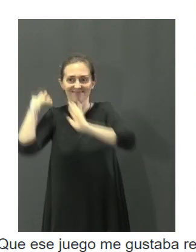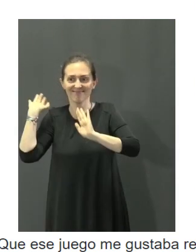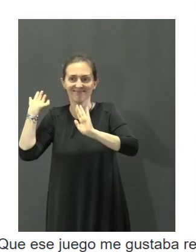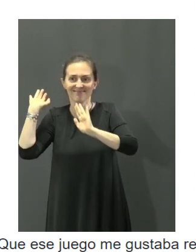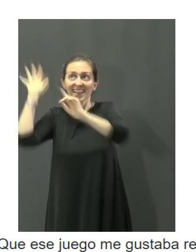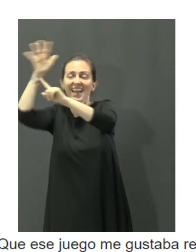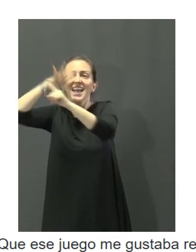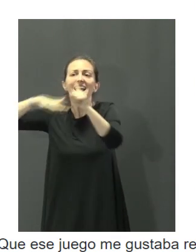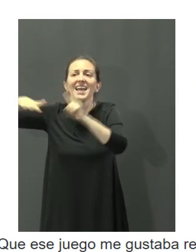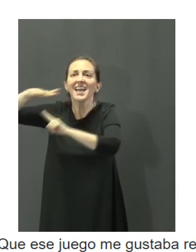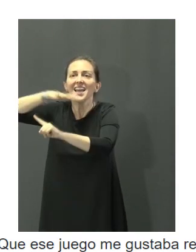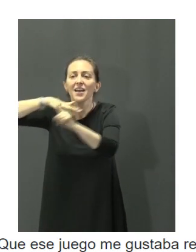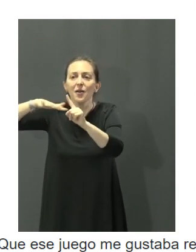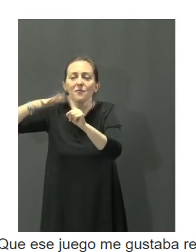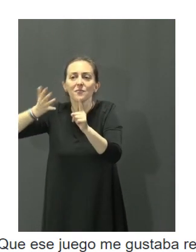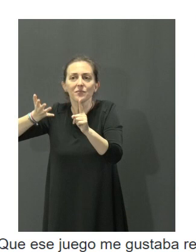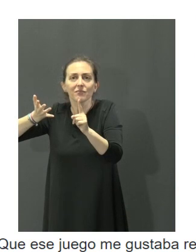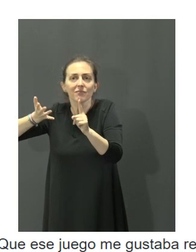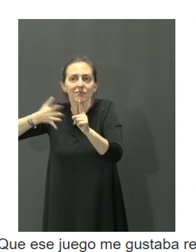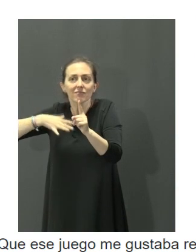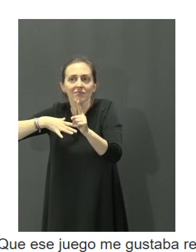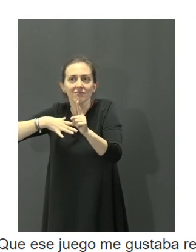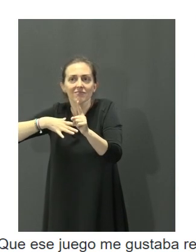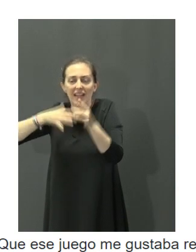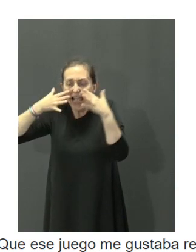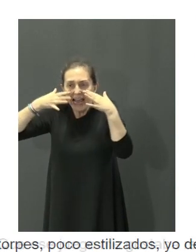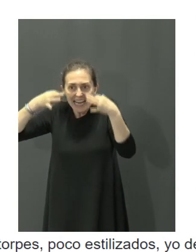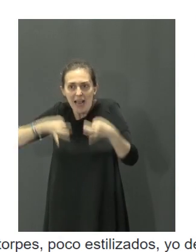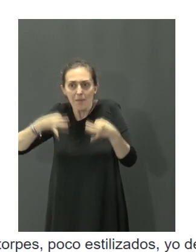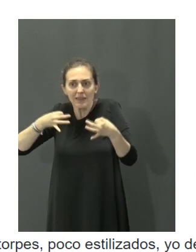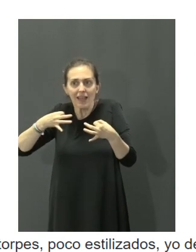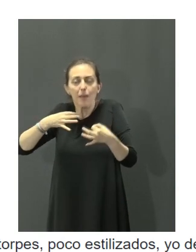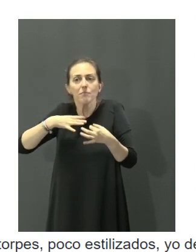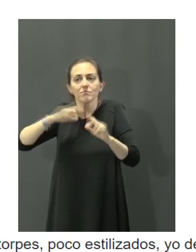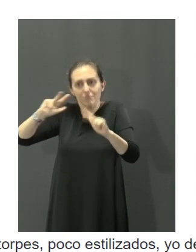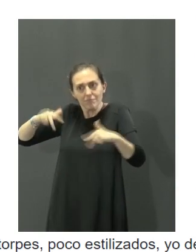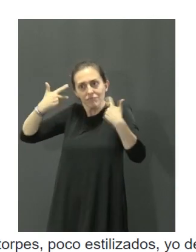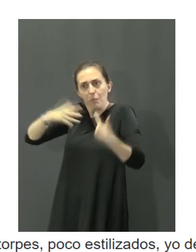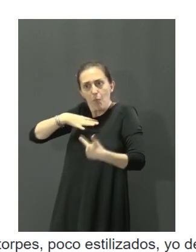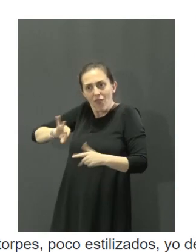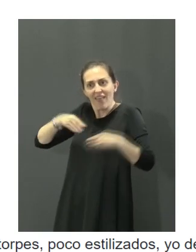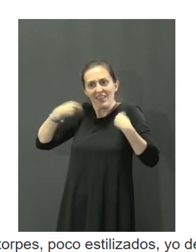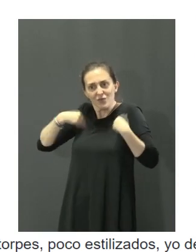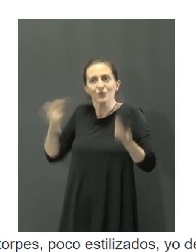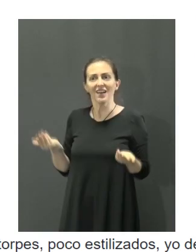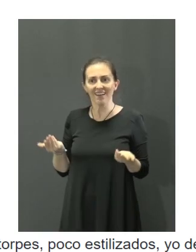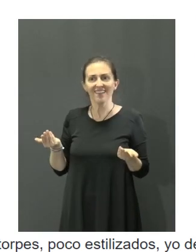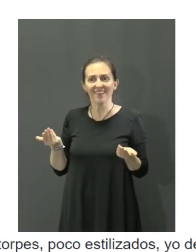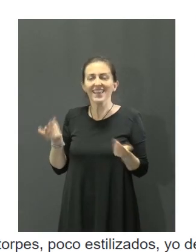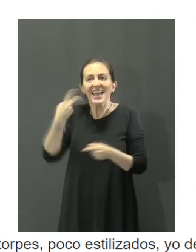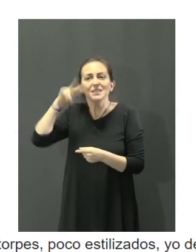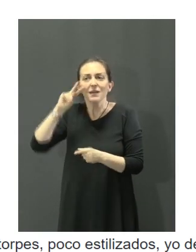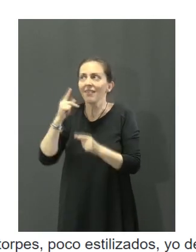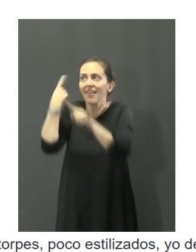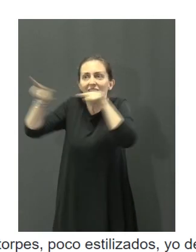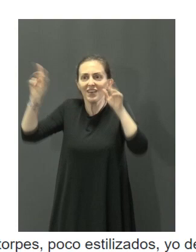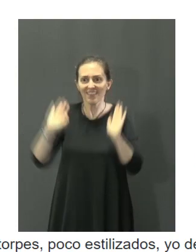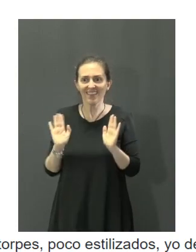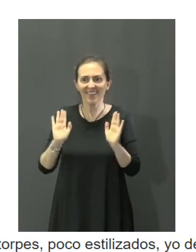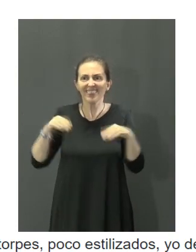de un entorno que realmente me permitía disfrutar de una experiencia